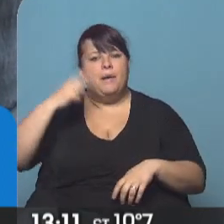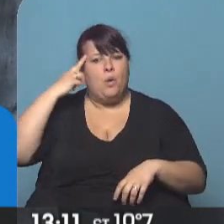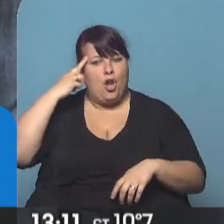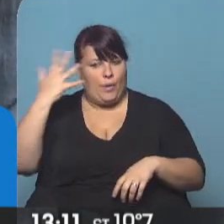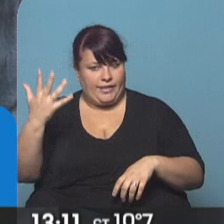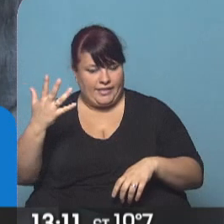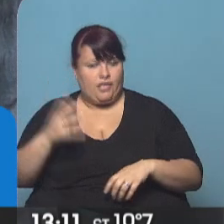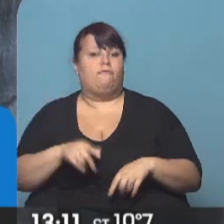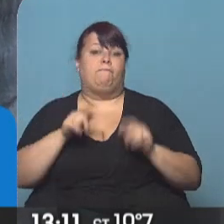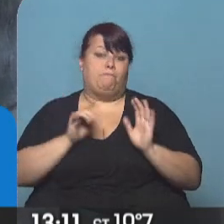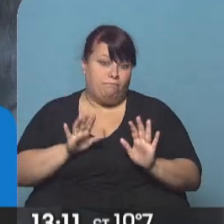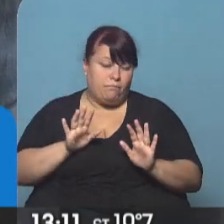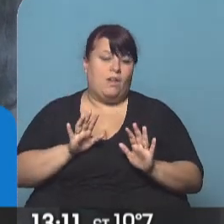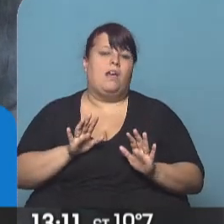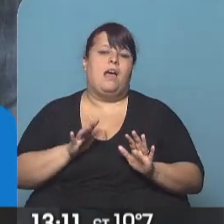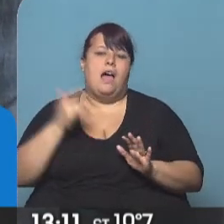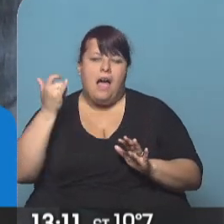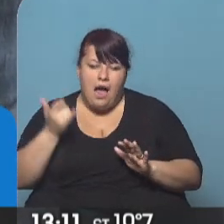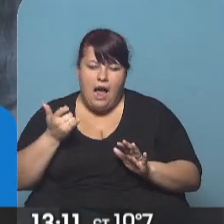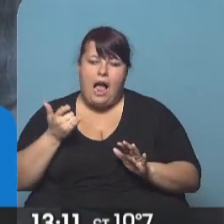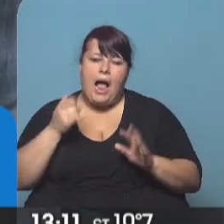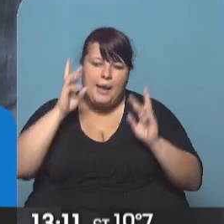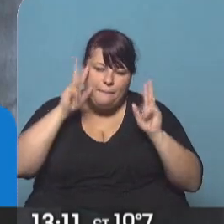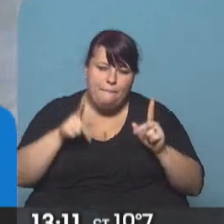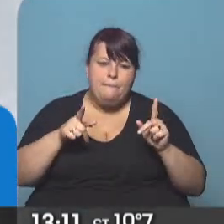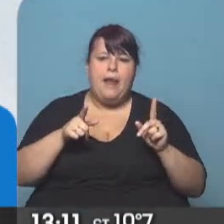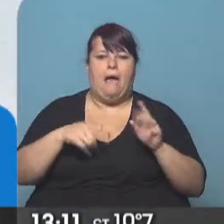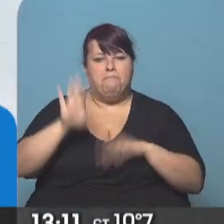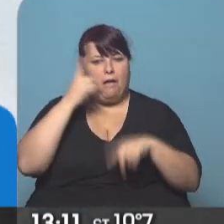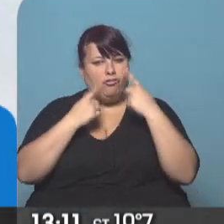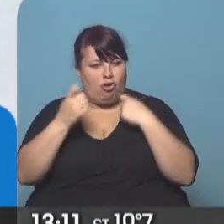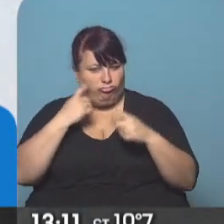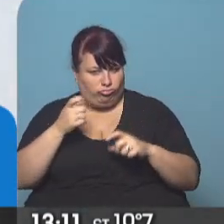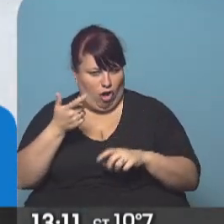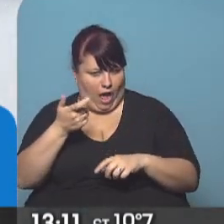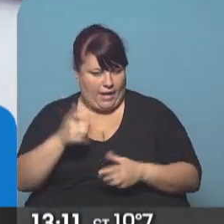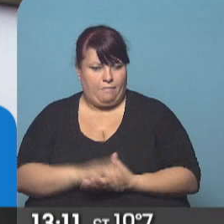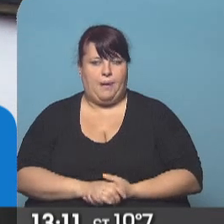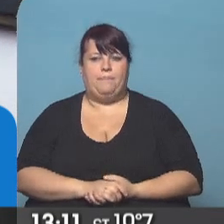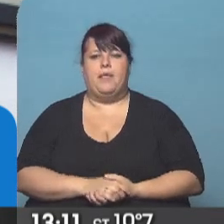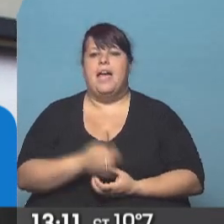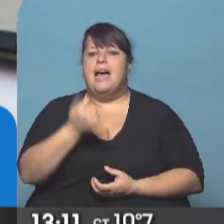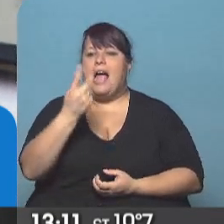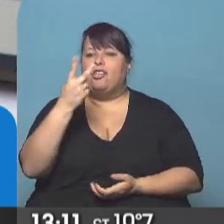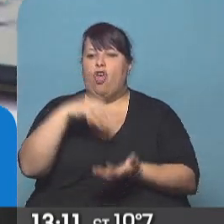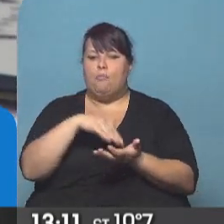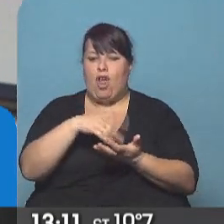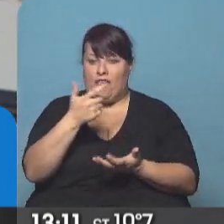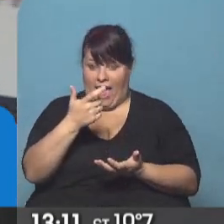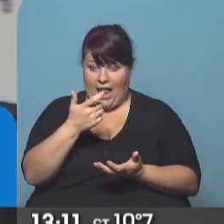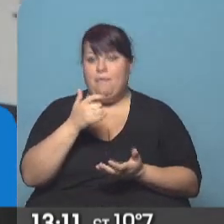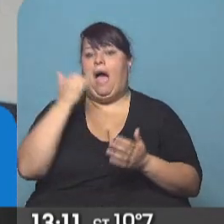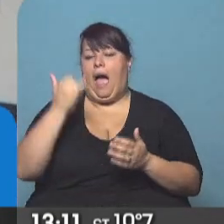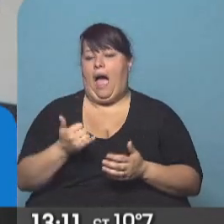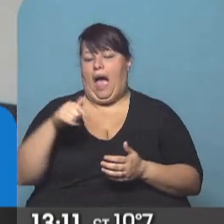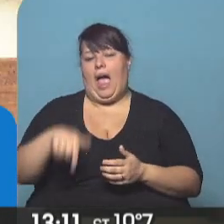95. Entonces hay una política de mayor control de armas. Casi 2 millones de armas forman